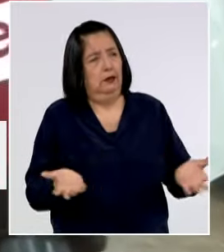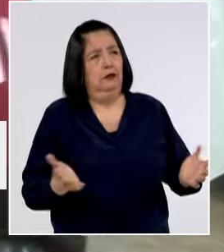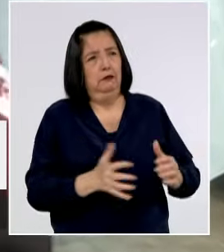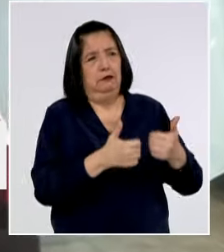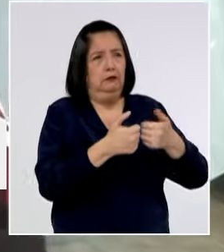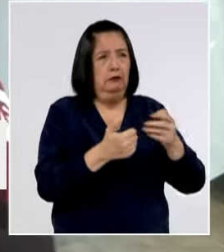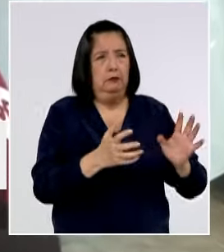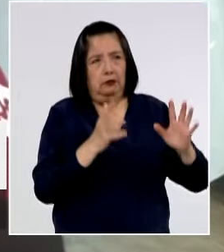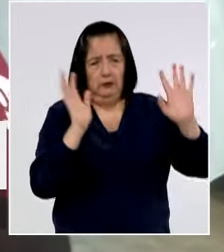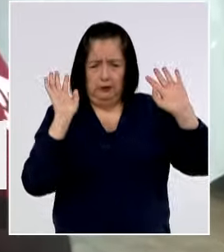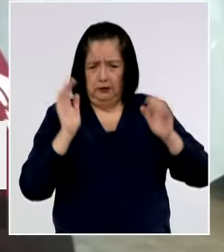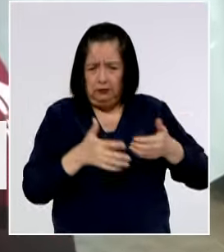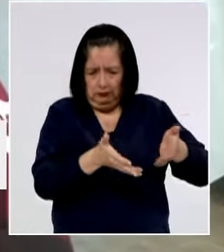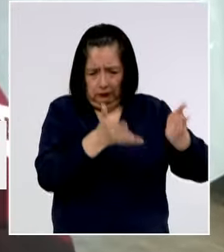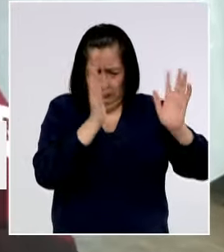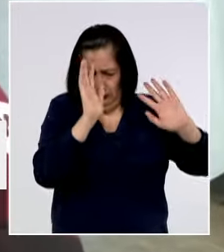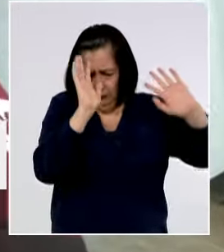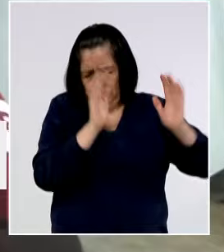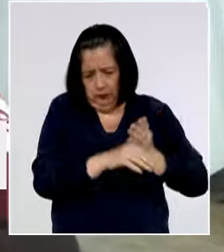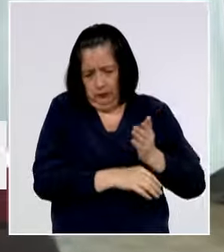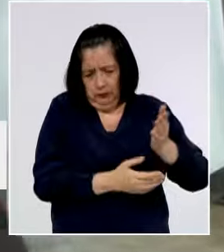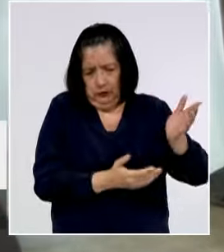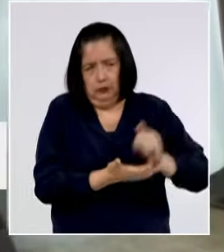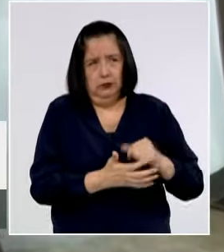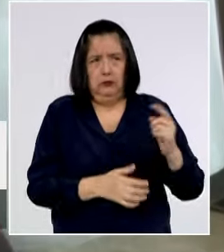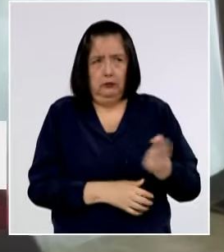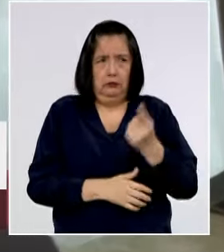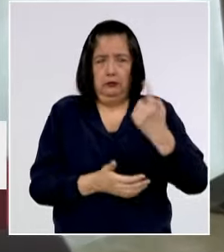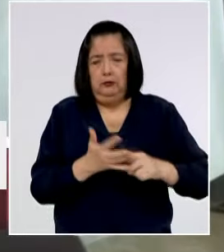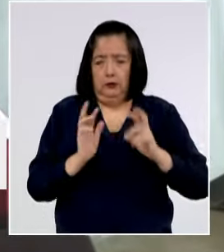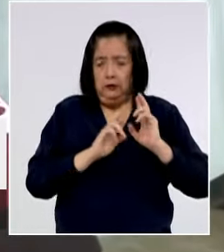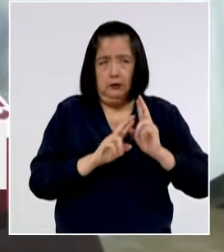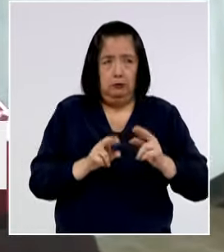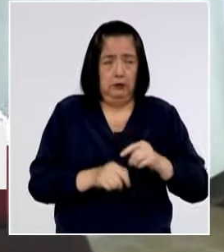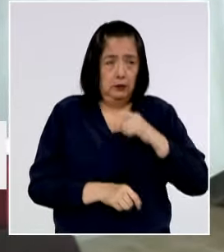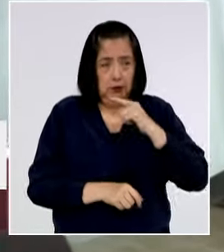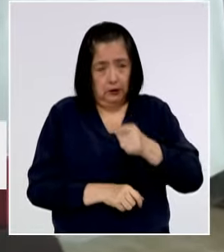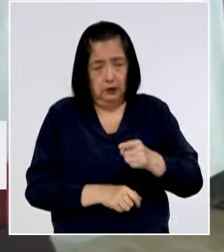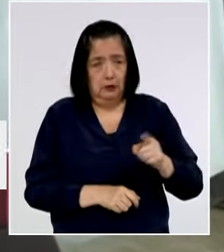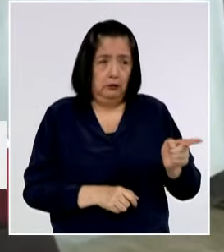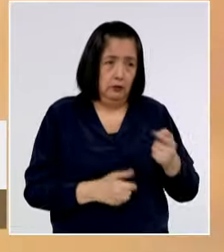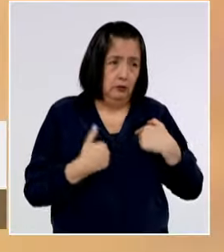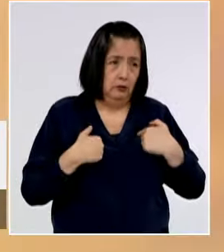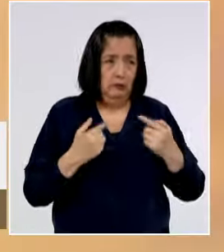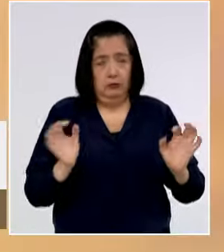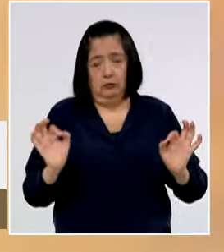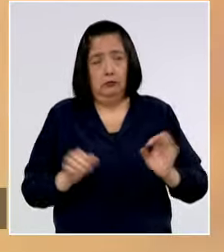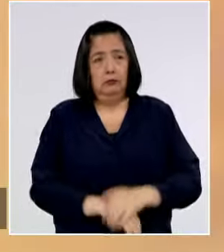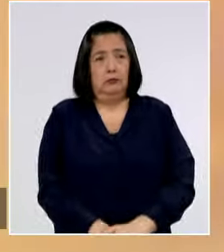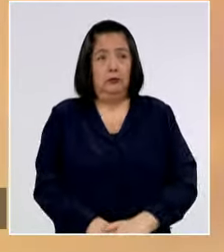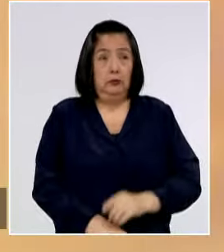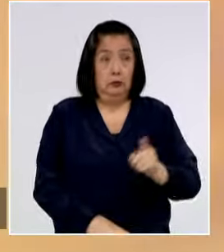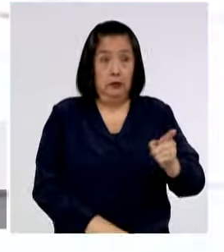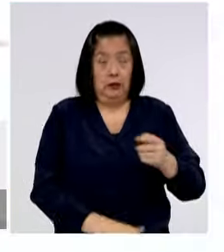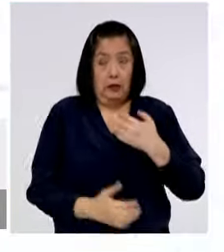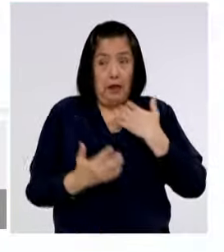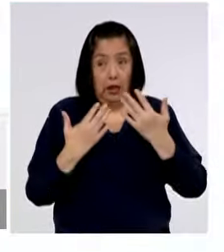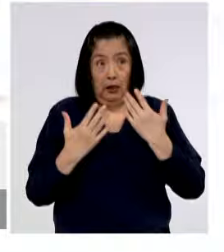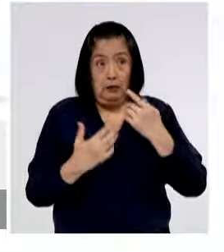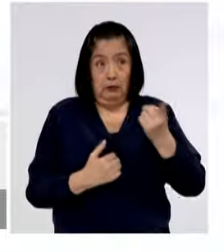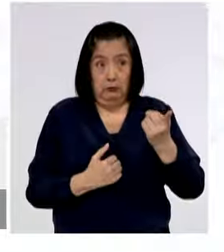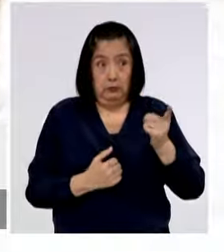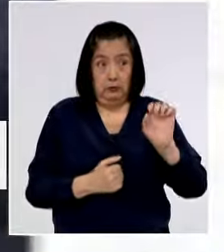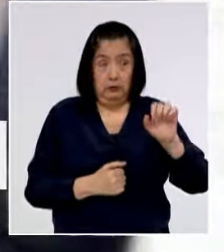levantas o sea ese es un tema de ella y en todo caso el único que tiene que dar la respuesta es tanto ella como él no yo mi amor levantó su voz y esta